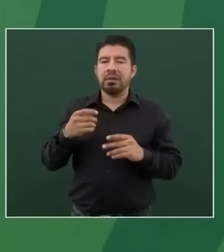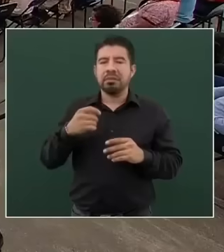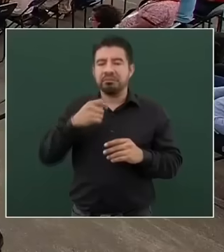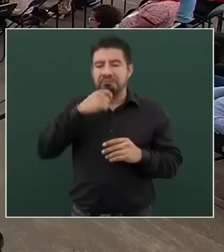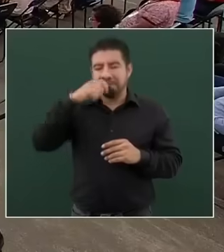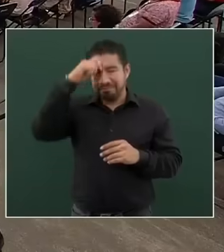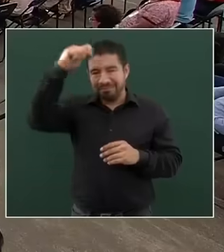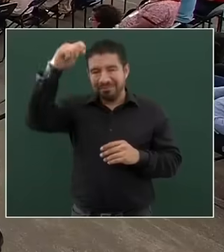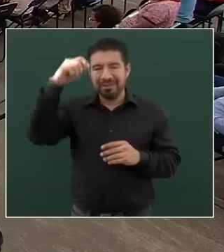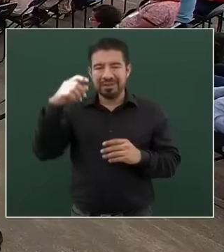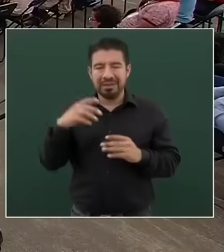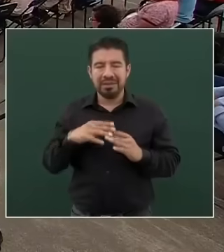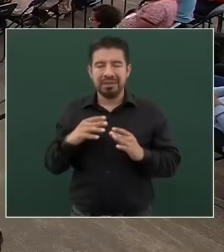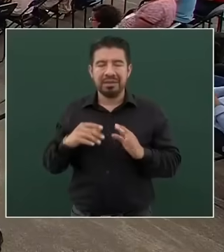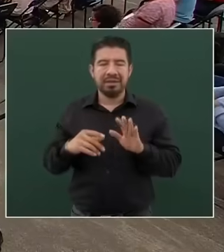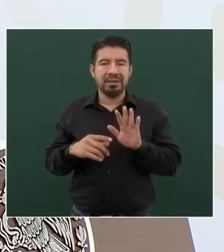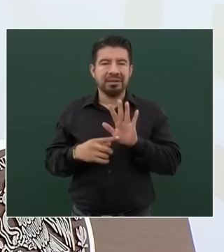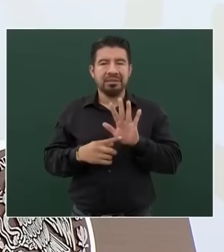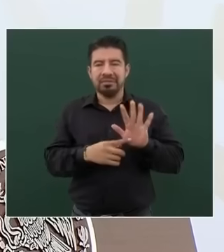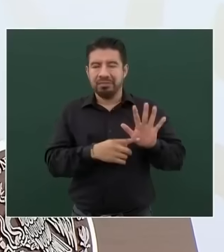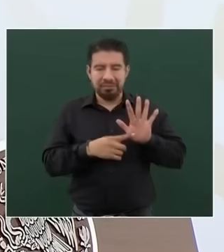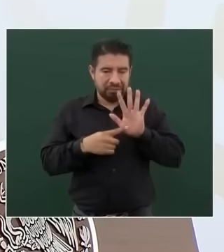campañas he